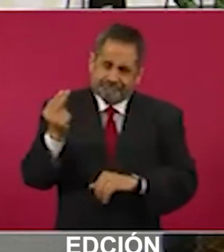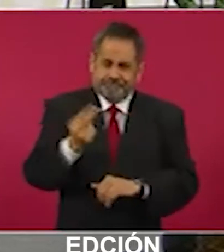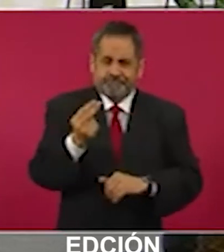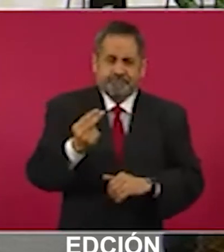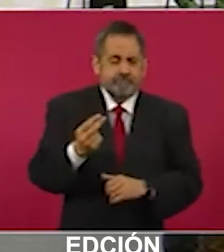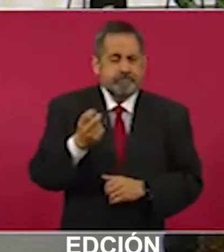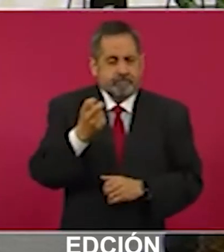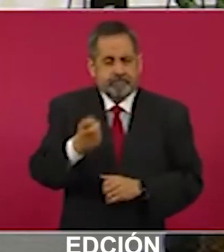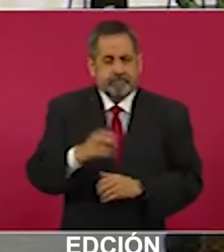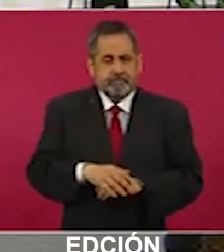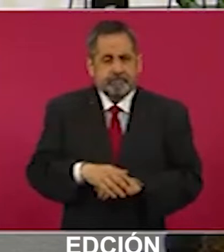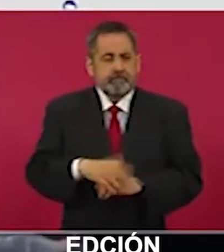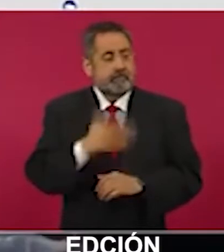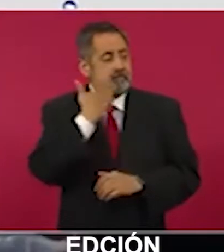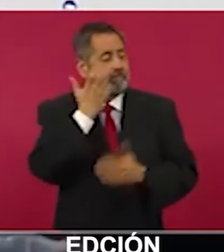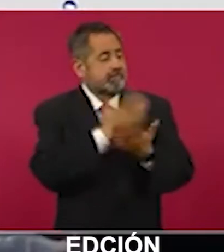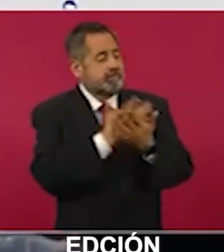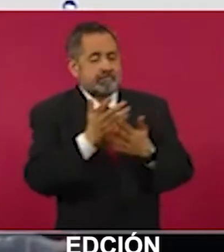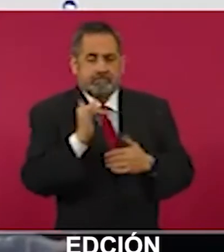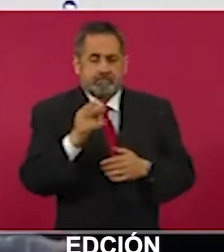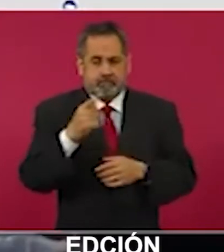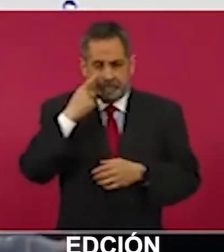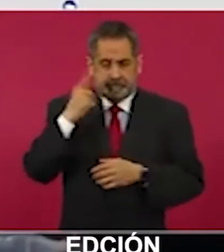que se acaben las extravagancias. Miren,